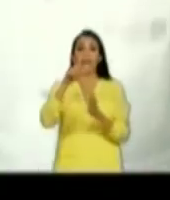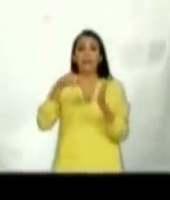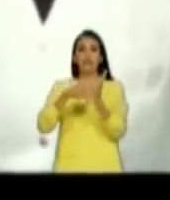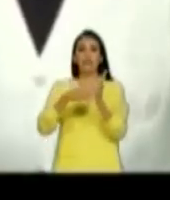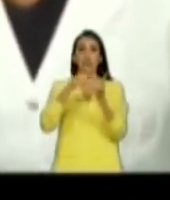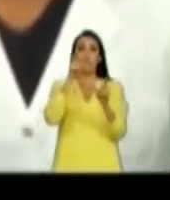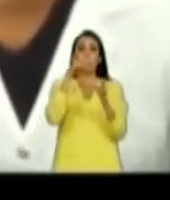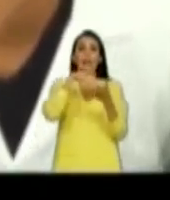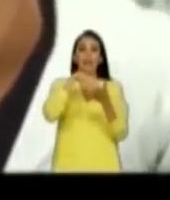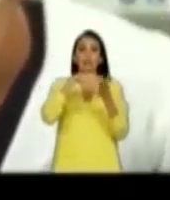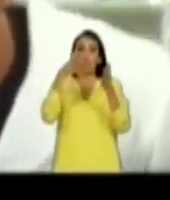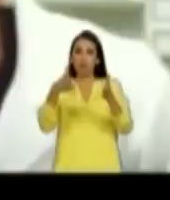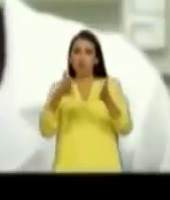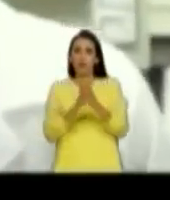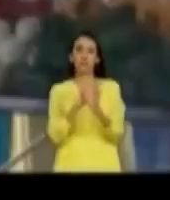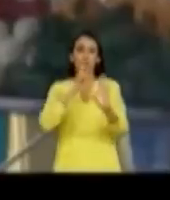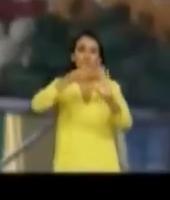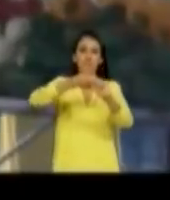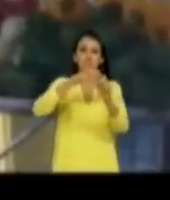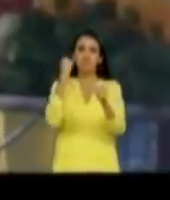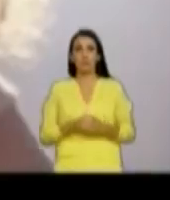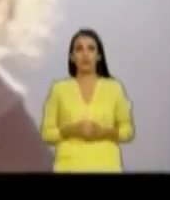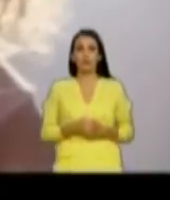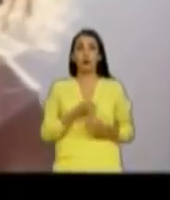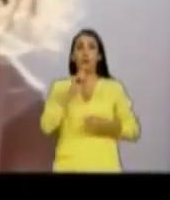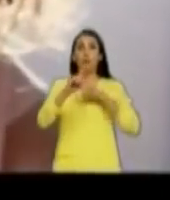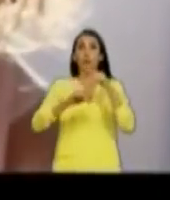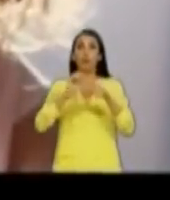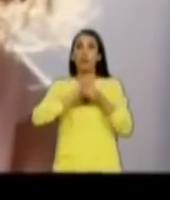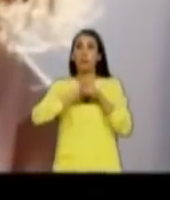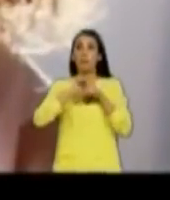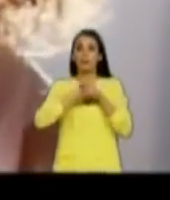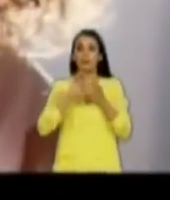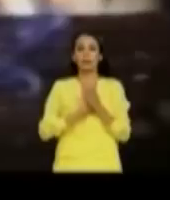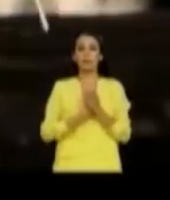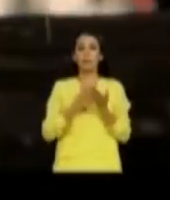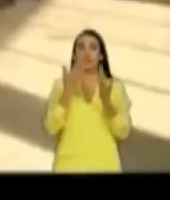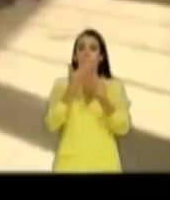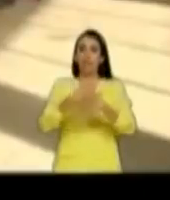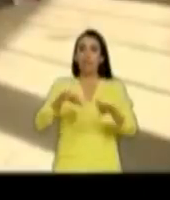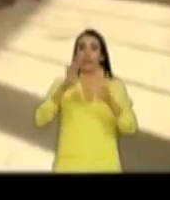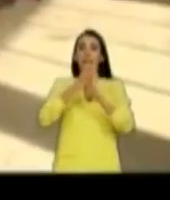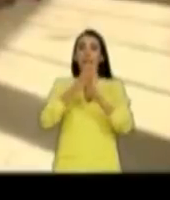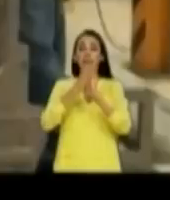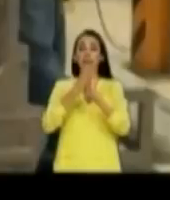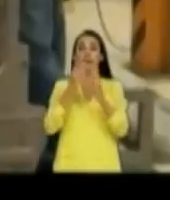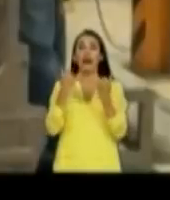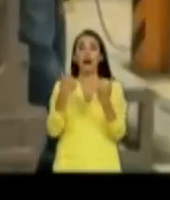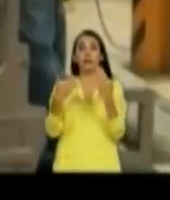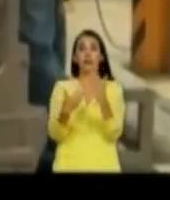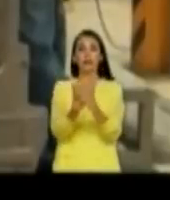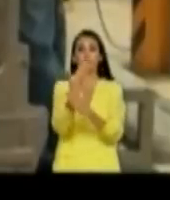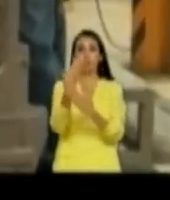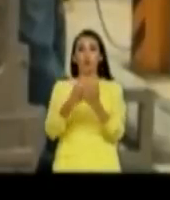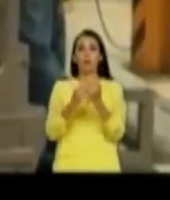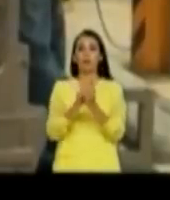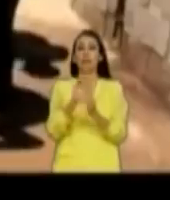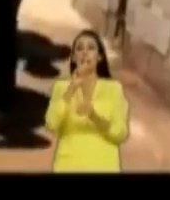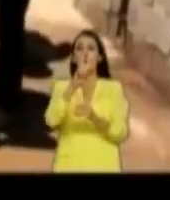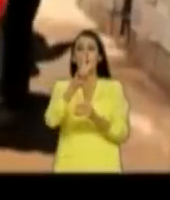pasantes sean incorporados definitivamente en las empresas. Finalmente, a través de las nuevas modalidades contractuales, más